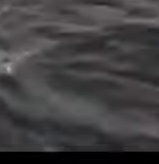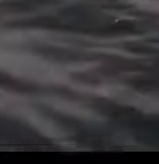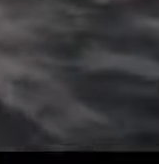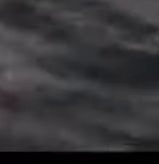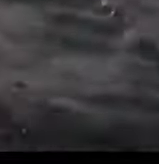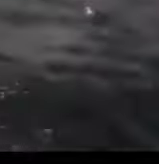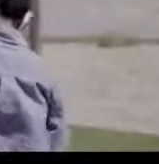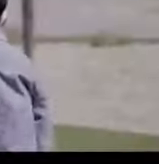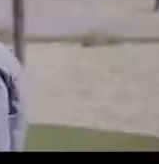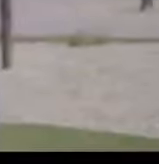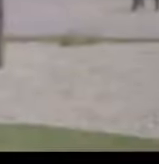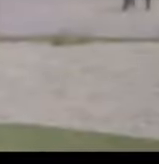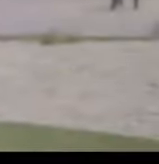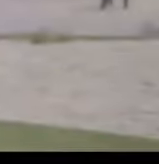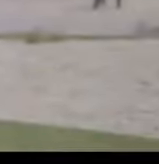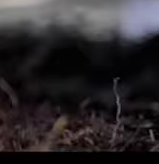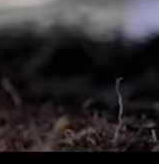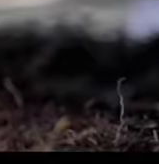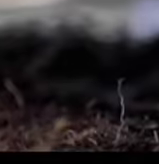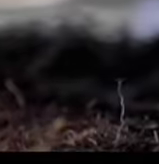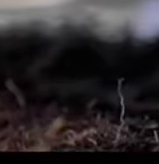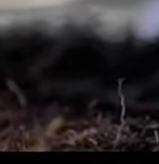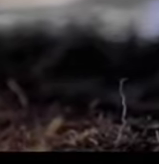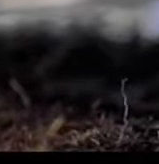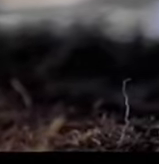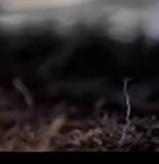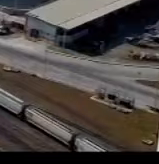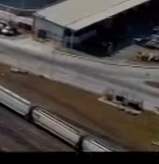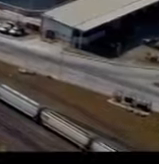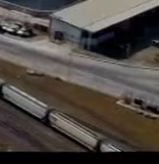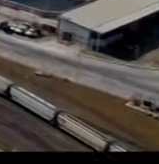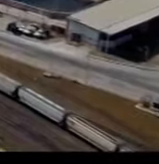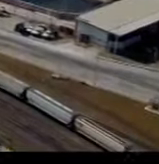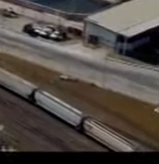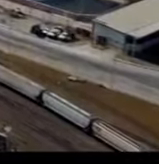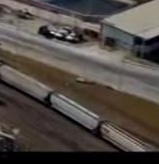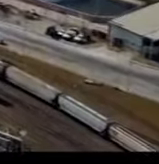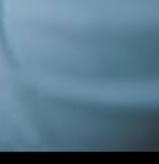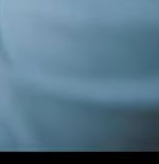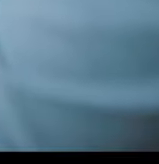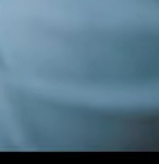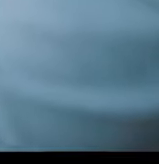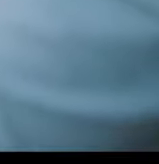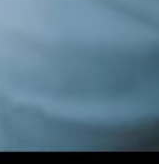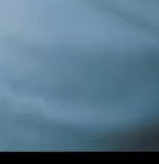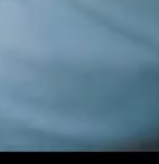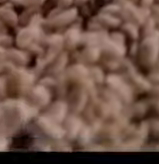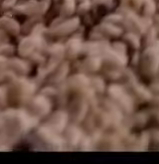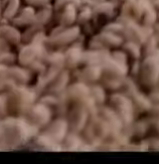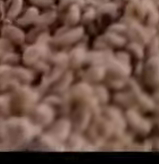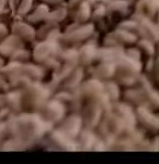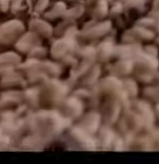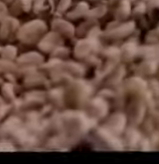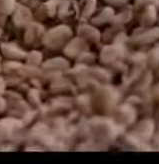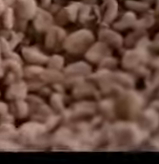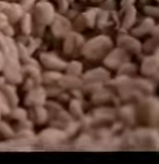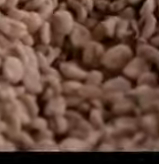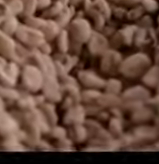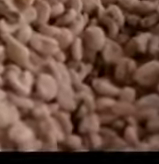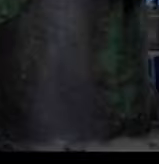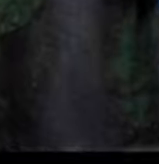la prosperidad compartida, que gane la honestidad que transforma, que gane el cambio que nos une como